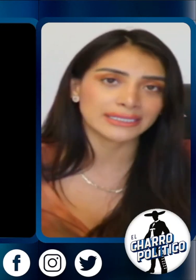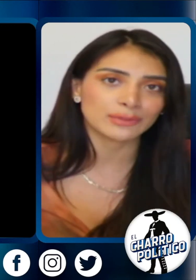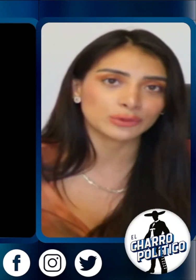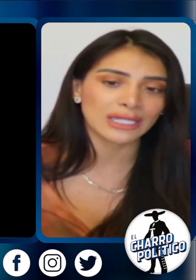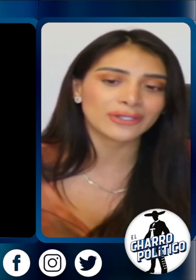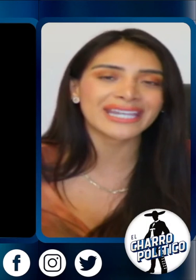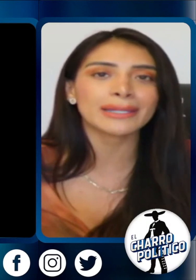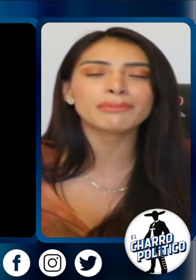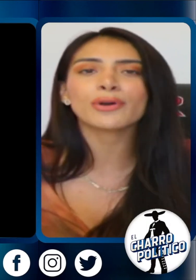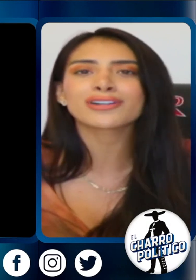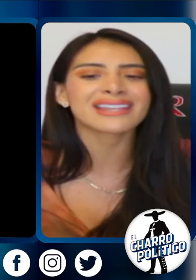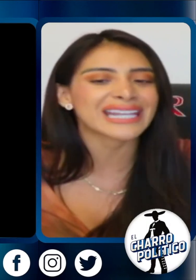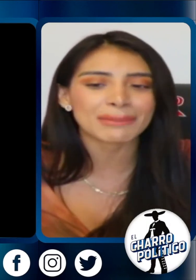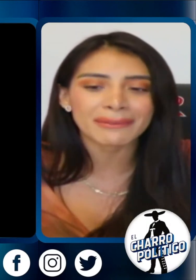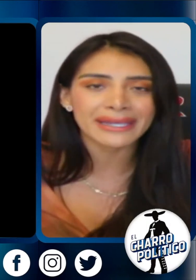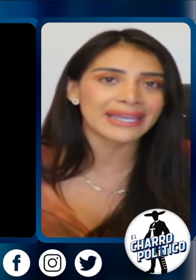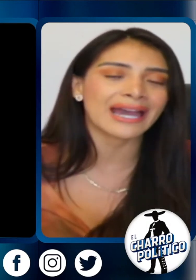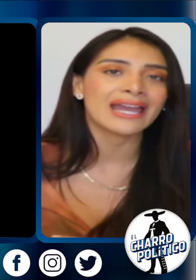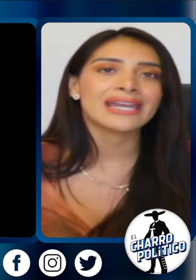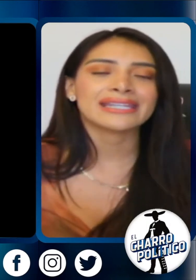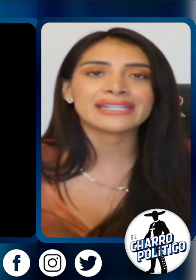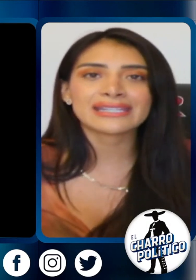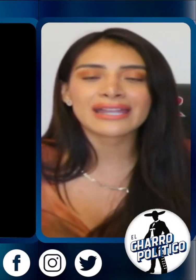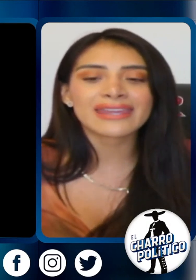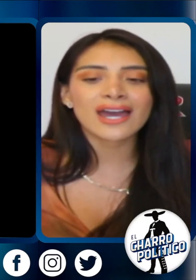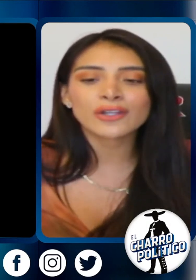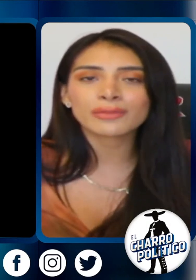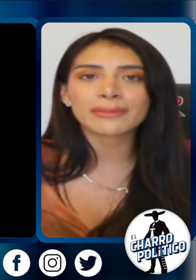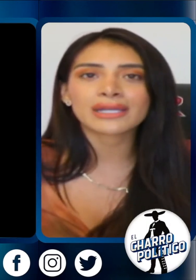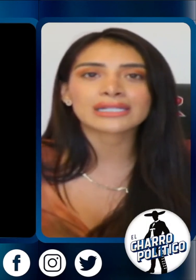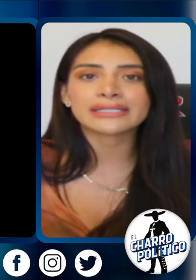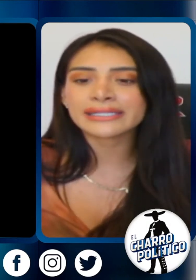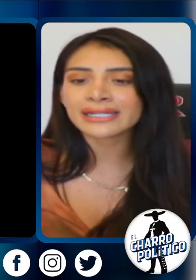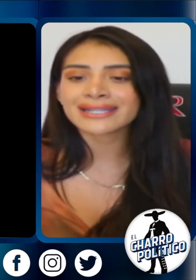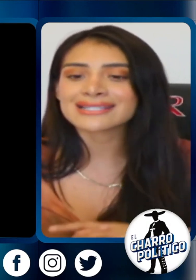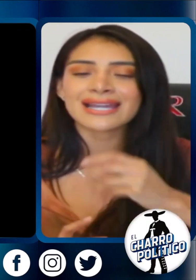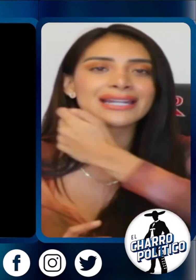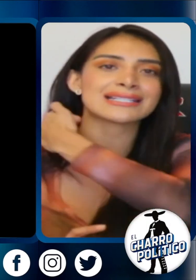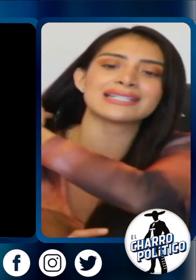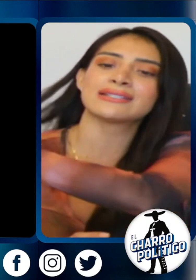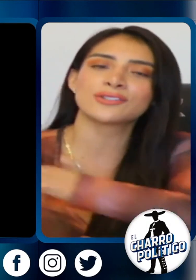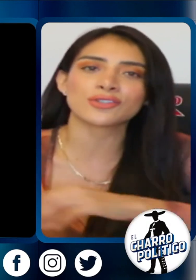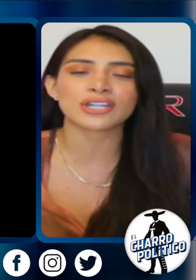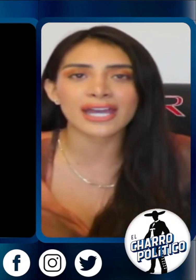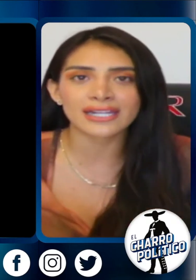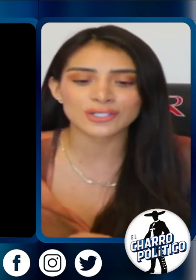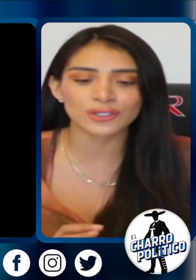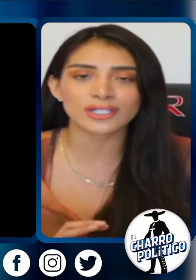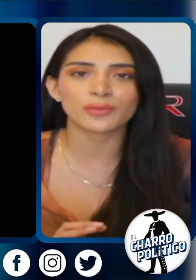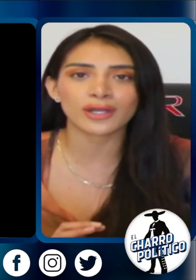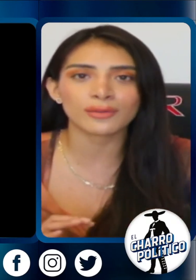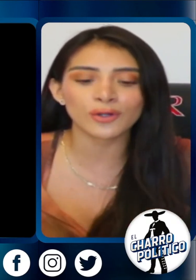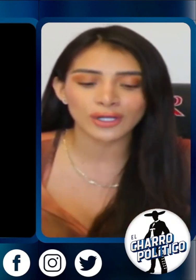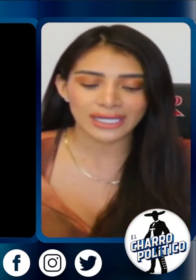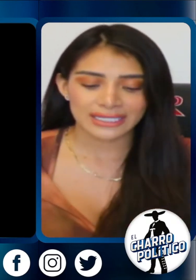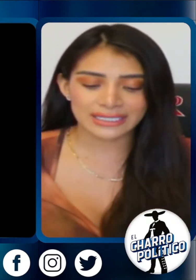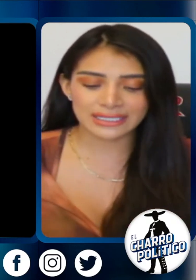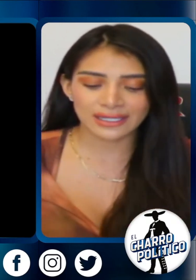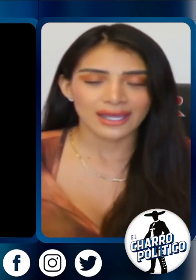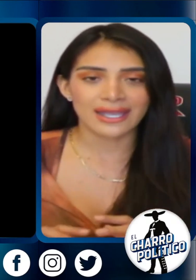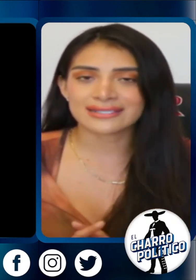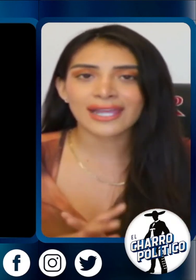por parte del diputado y qué importa que me vea y a diario que me critican, que Chayra. Sí, sí, soy Chayra y soy del pueblo